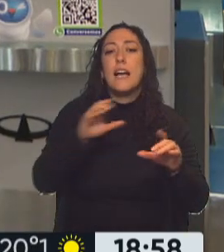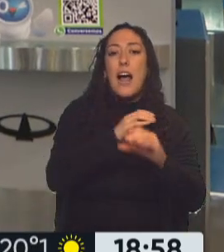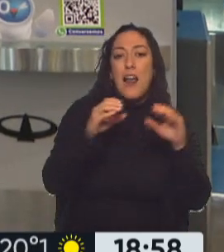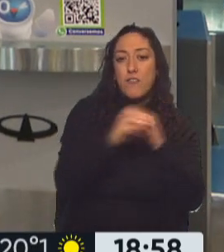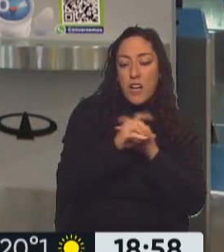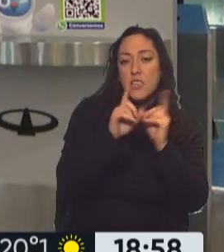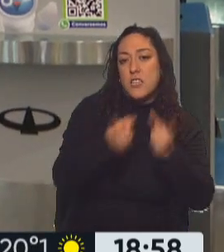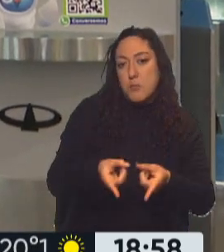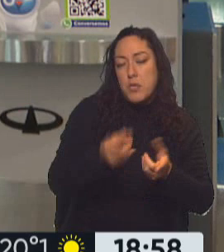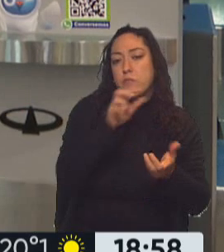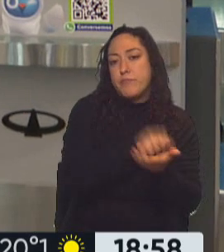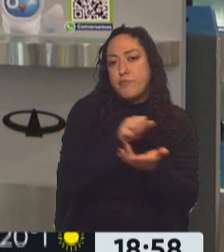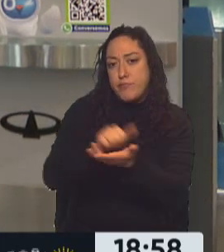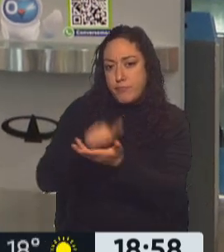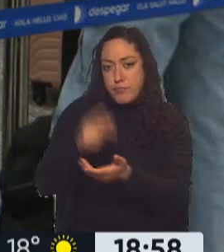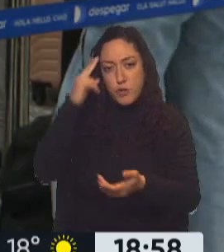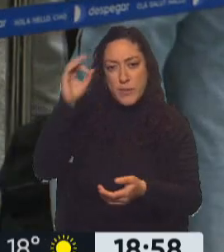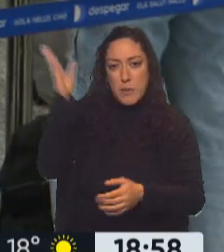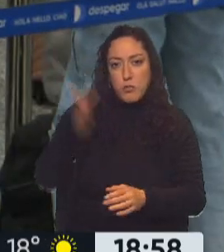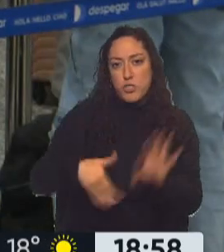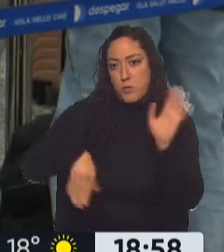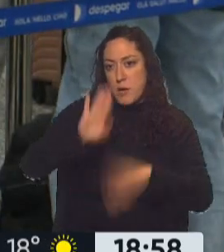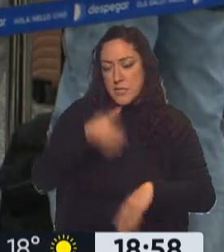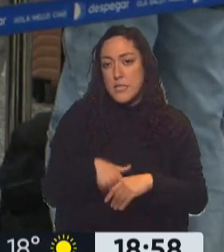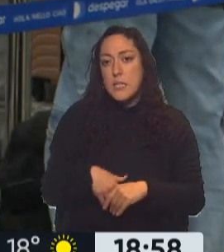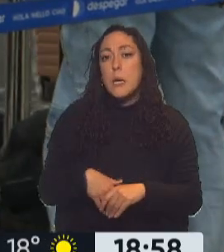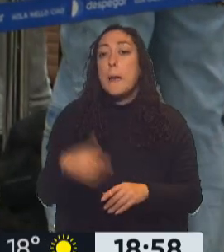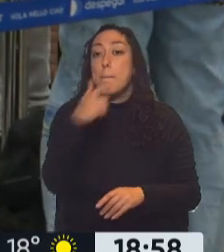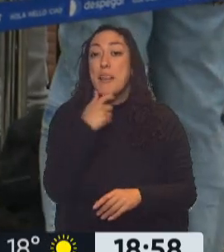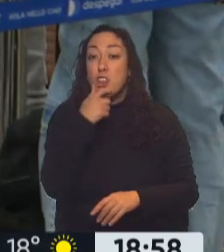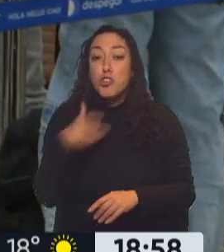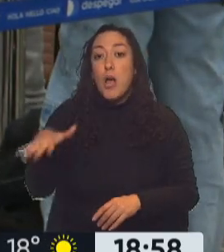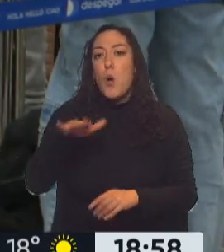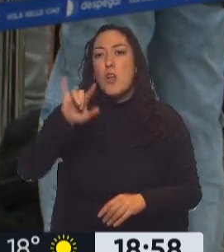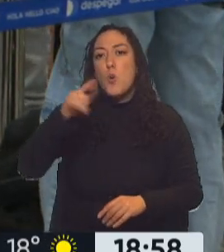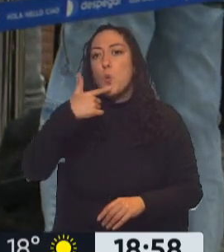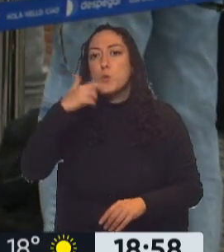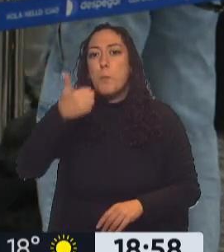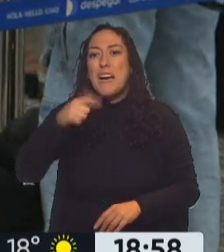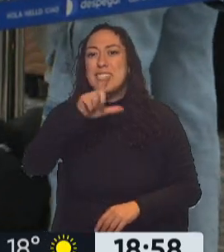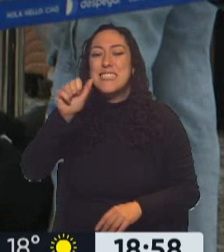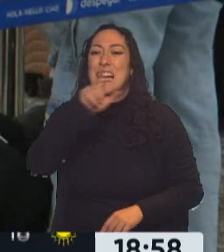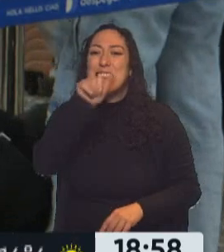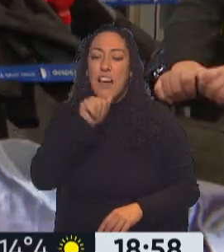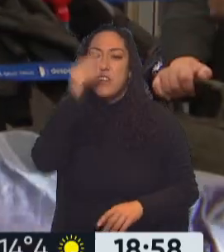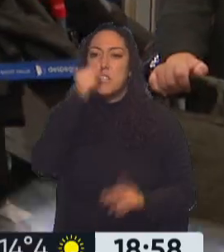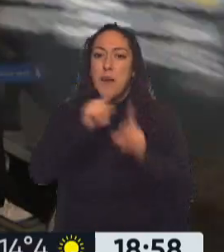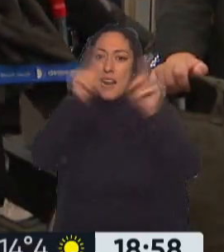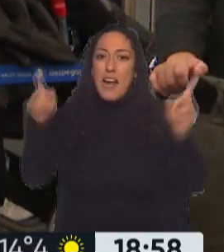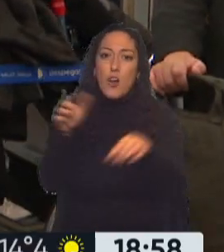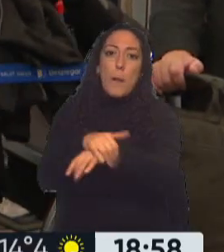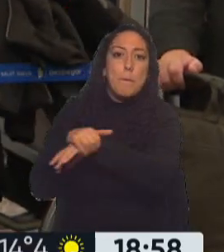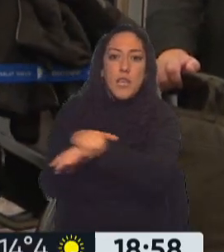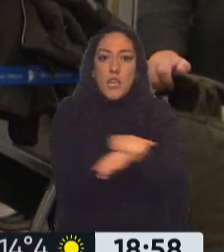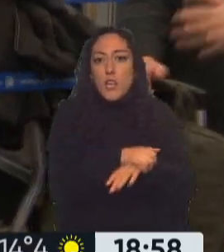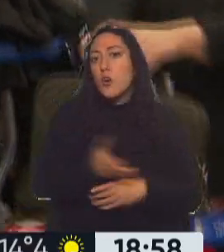tiene niveles de ocupación por arriba del 90%. Mendoza, Ushuaia. ¿Pasar estos días de fin de largo? De largo, acá con amigos.